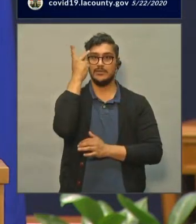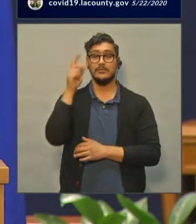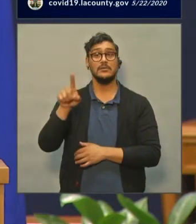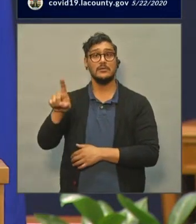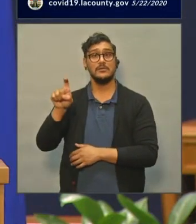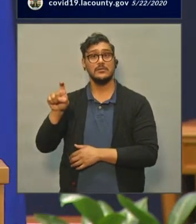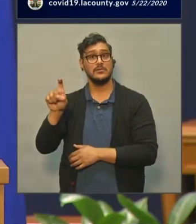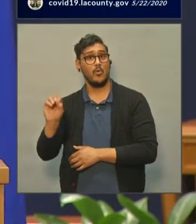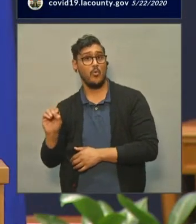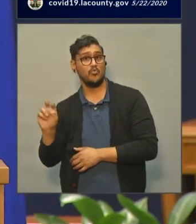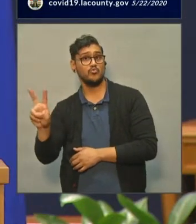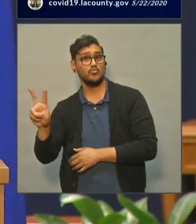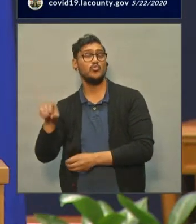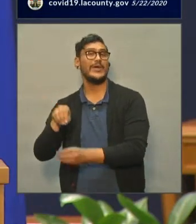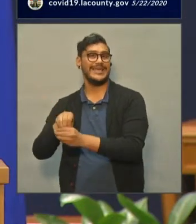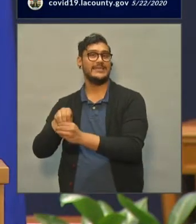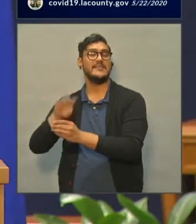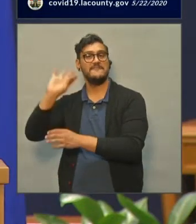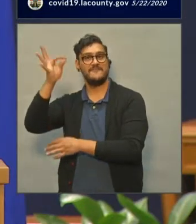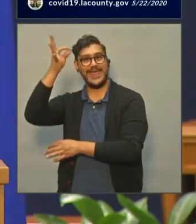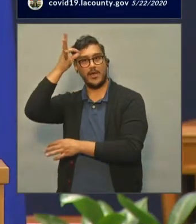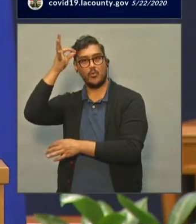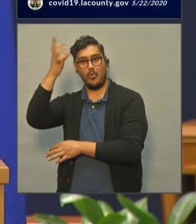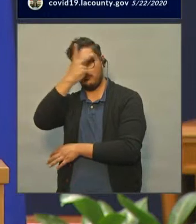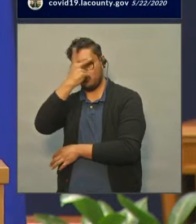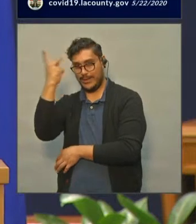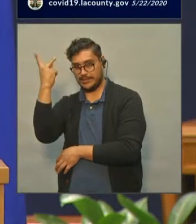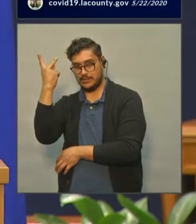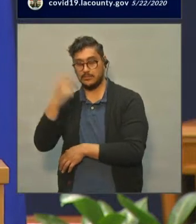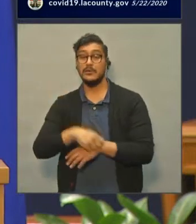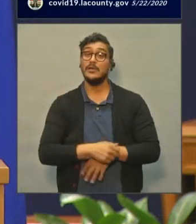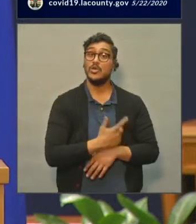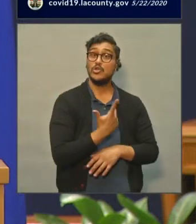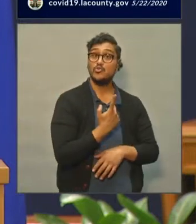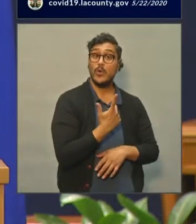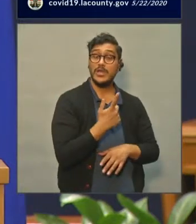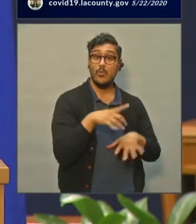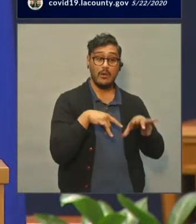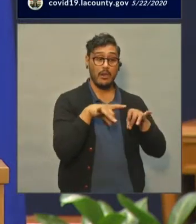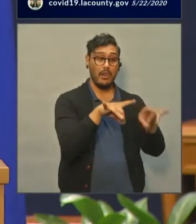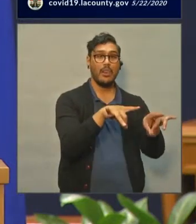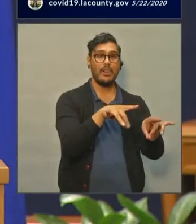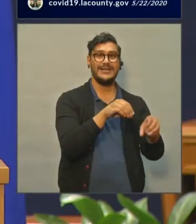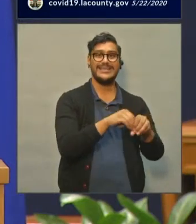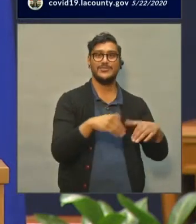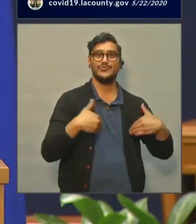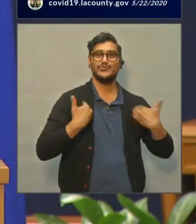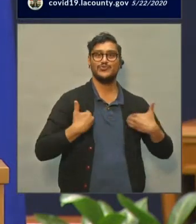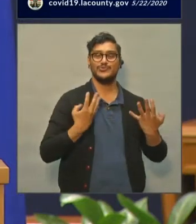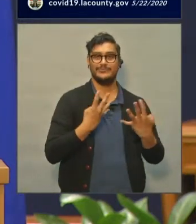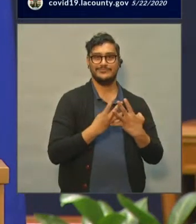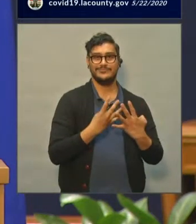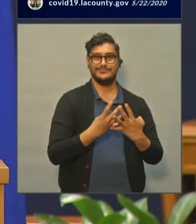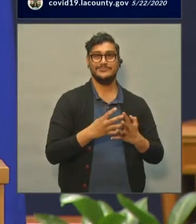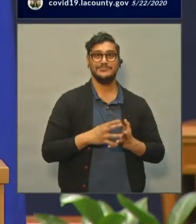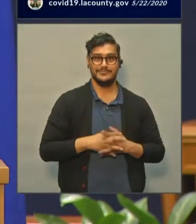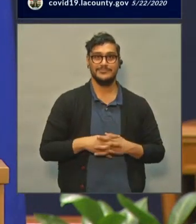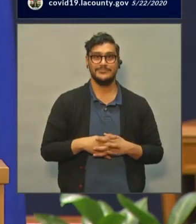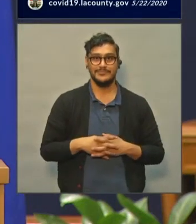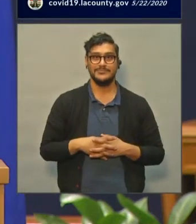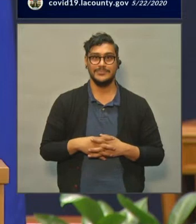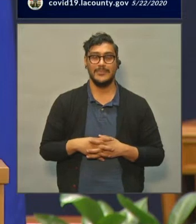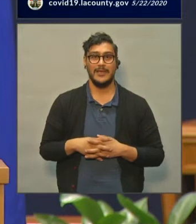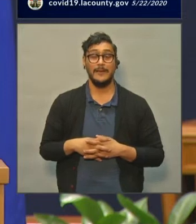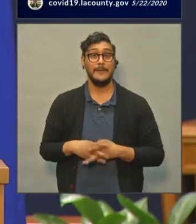702 casos en las prisiones federales. Y hay 21 casos en instalaciones juveniles.